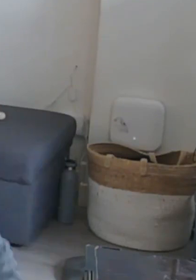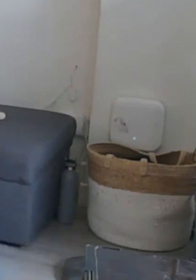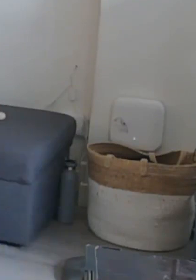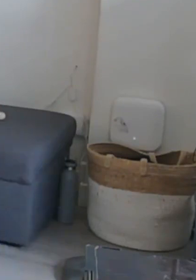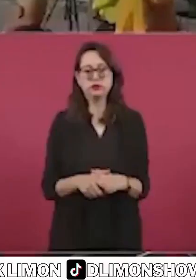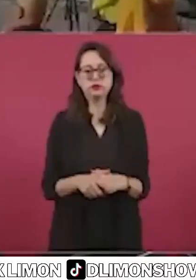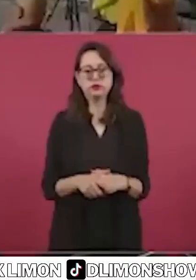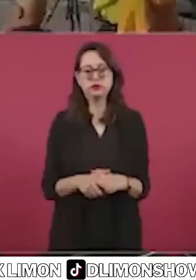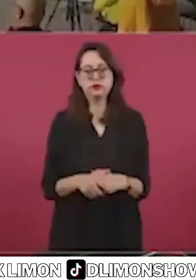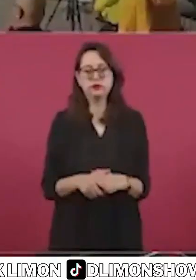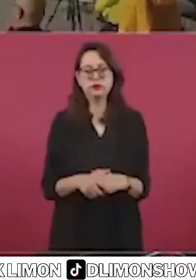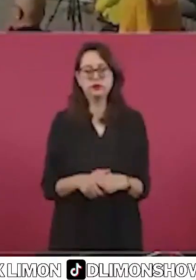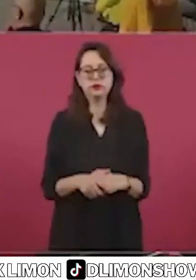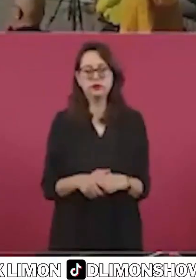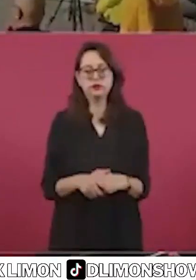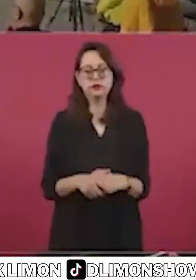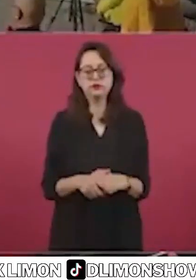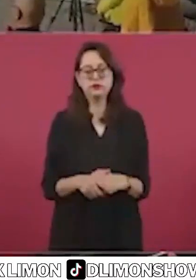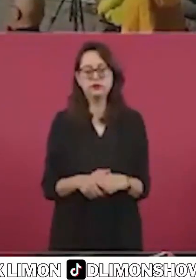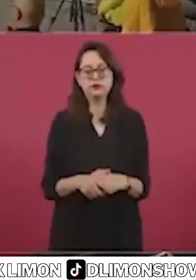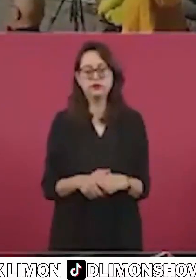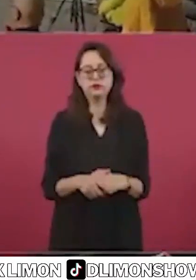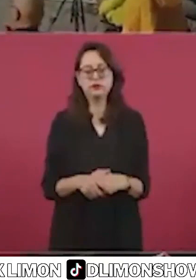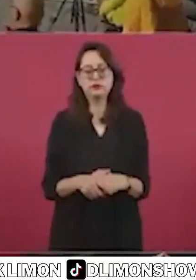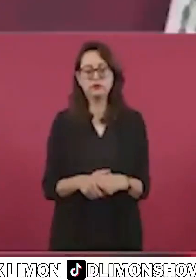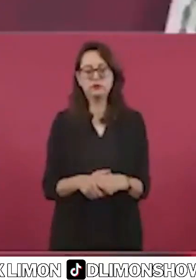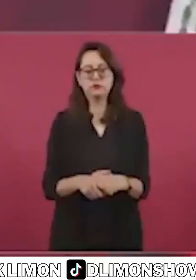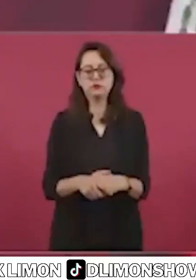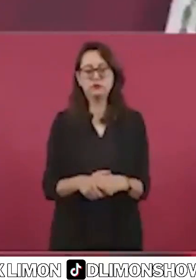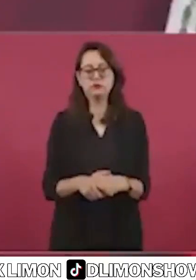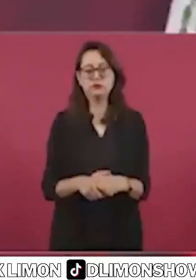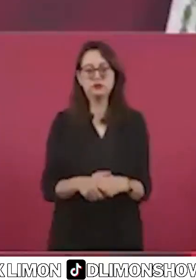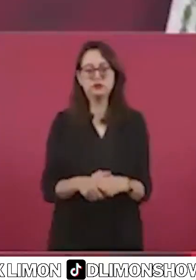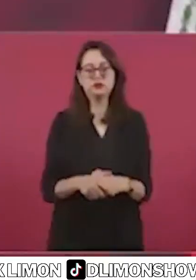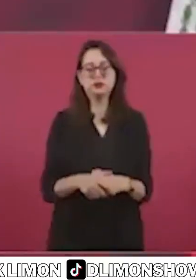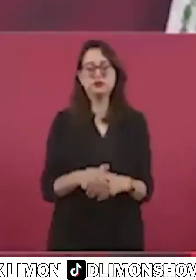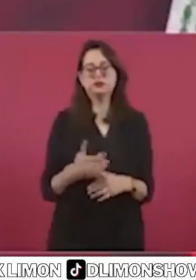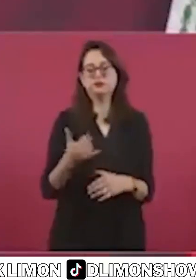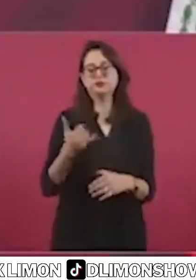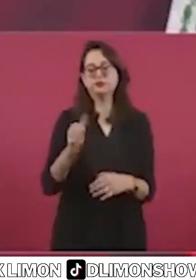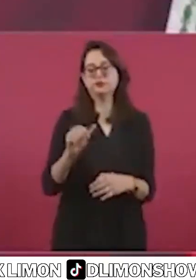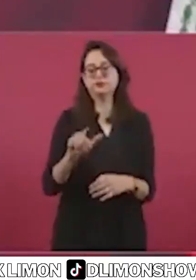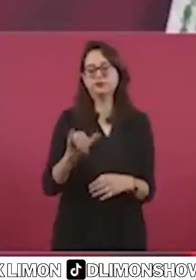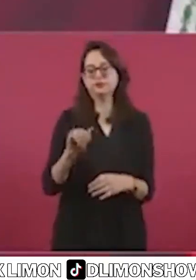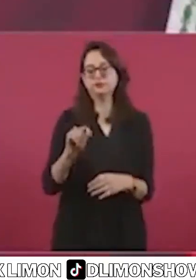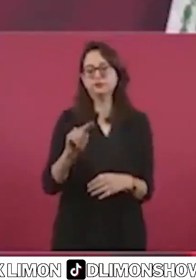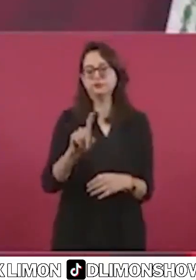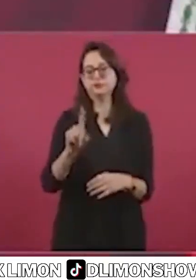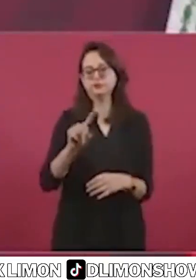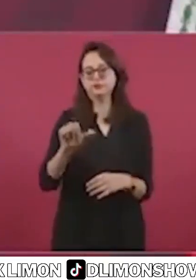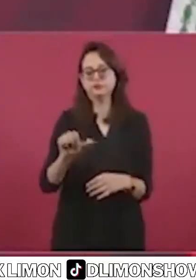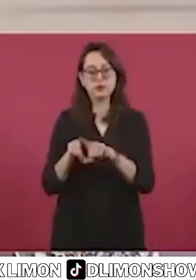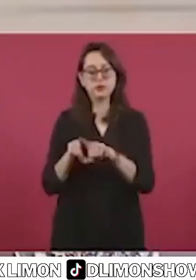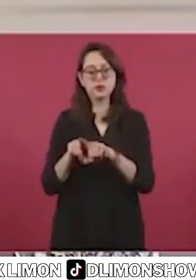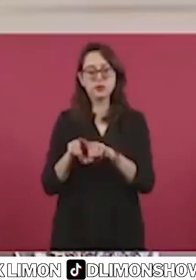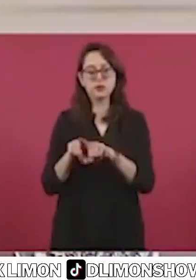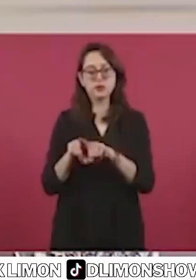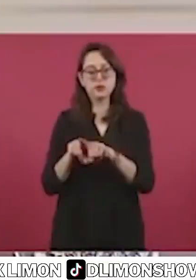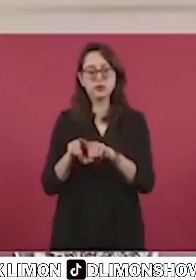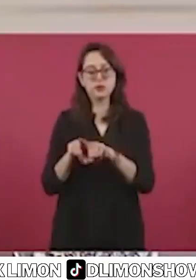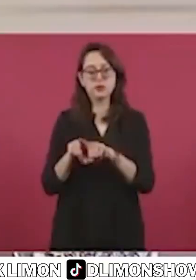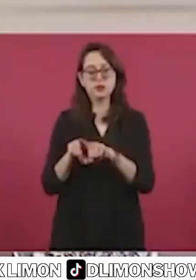lo que tuvo que decir el presidente y sus hermanos tienen